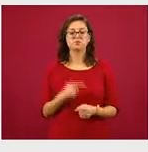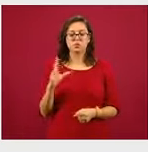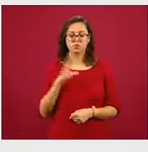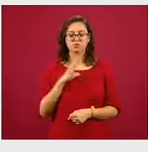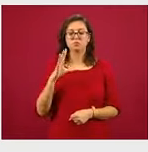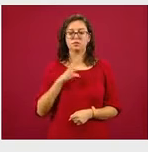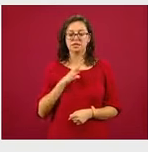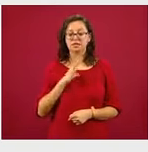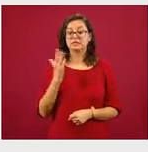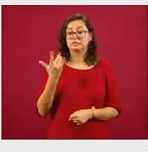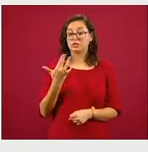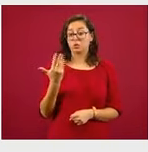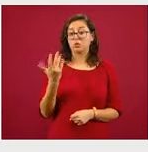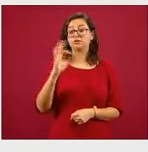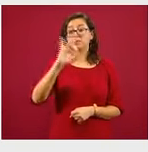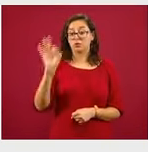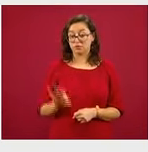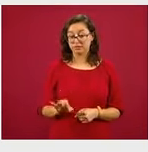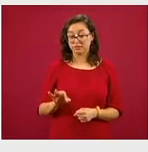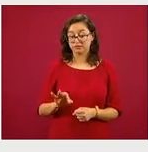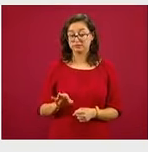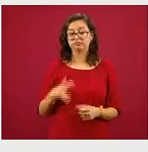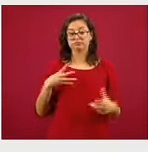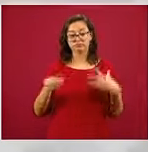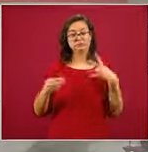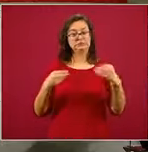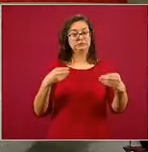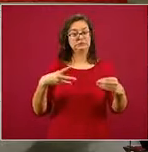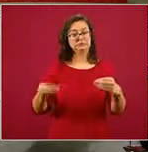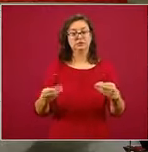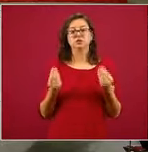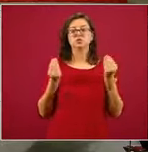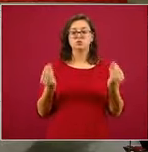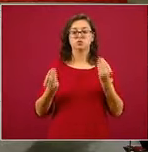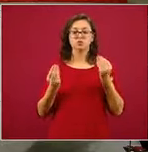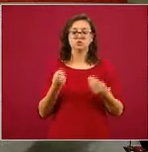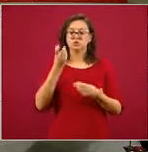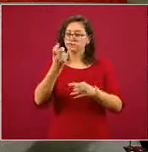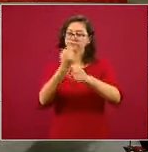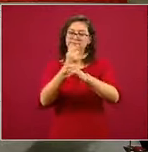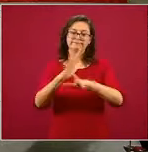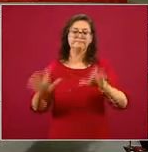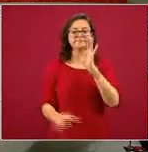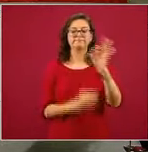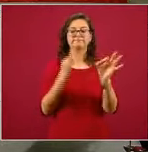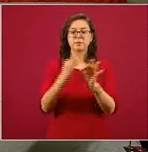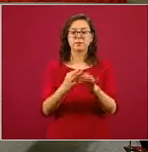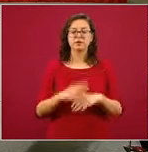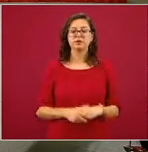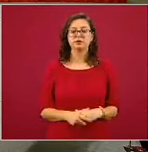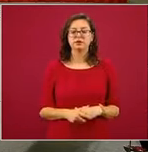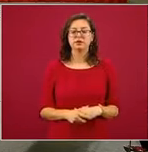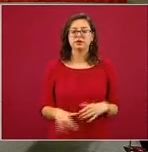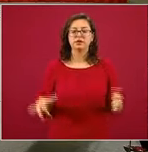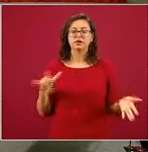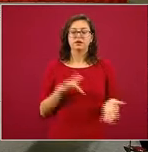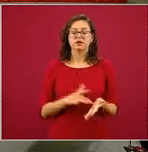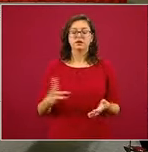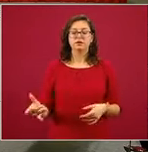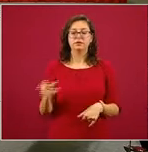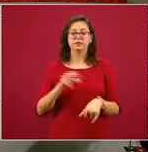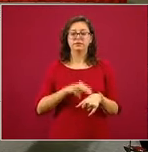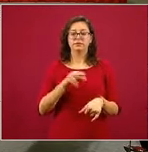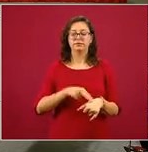de ellos al menos tiene una transmisión importante. Sería la actualización para esta noche. Gracias, doctor José Luis